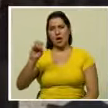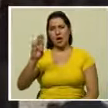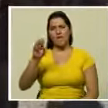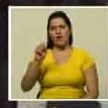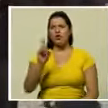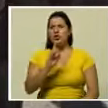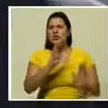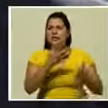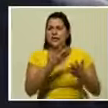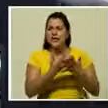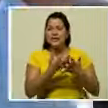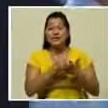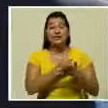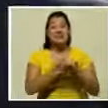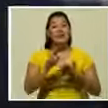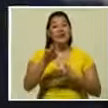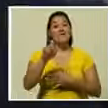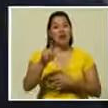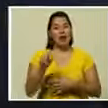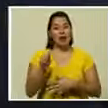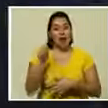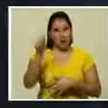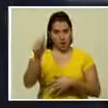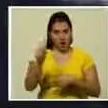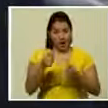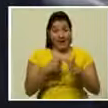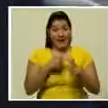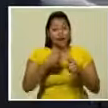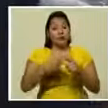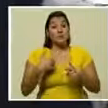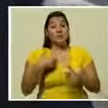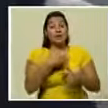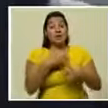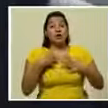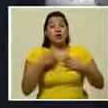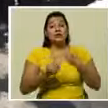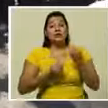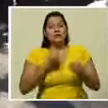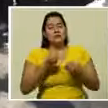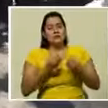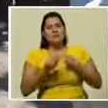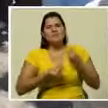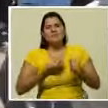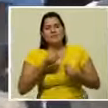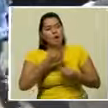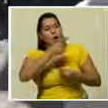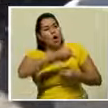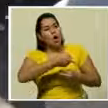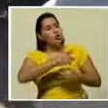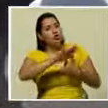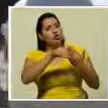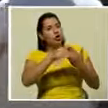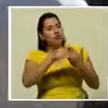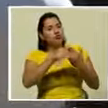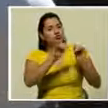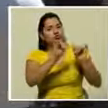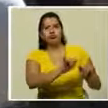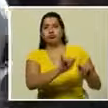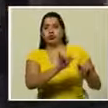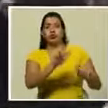Alajuela. Desde ese fin de semana, el Ministerio de Salud ordenó el aislamiento total de esa cárcel y no se permitió el cambio de turno de ese